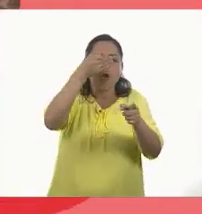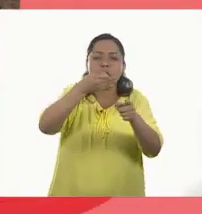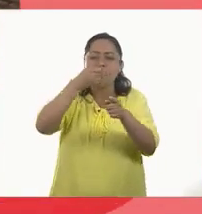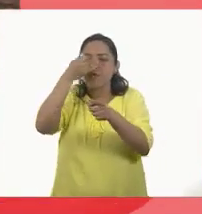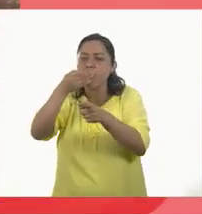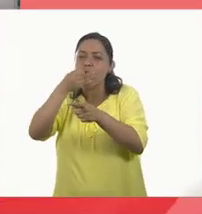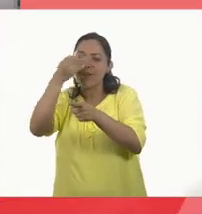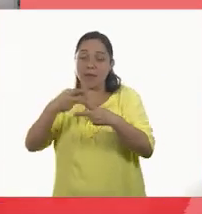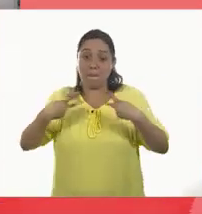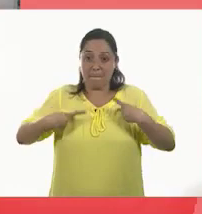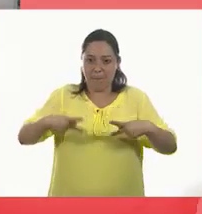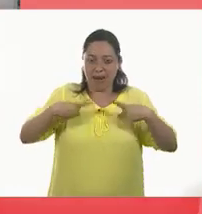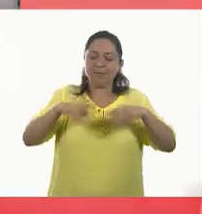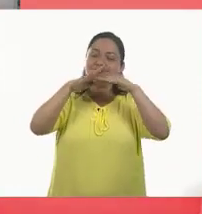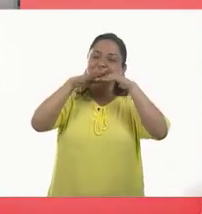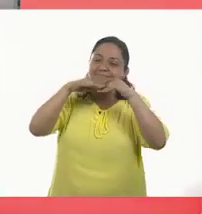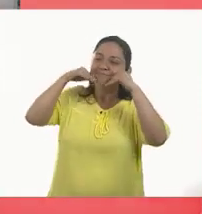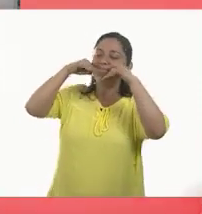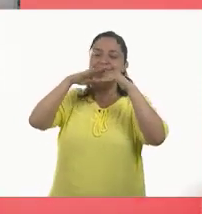sus habitantes.